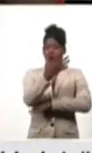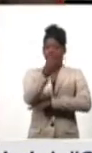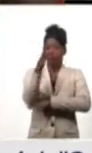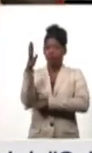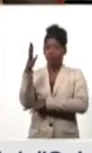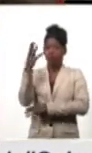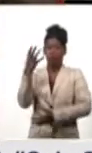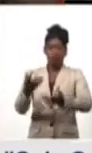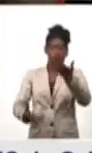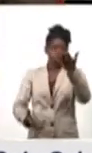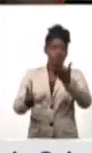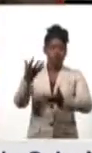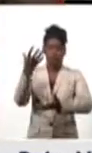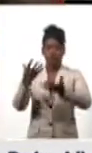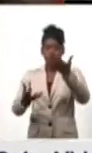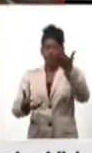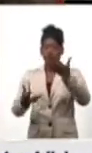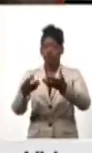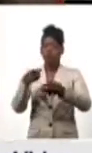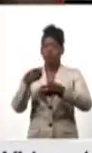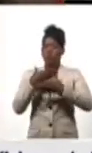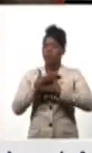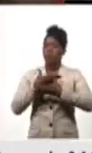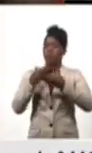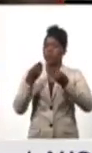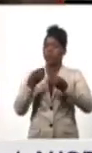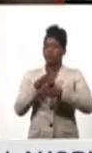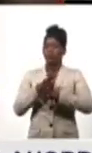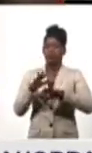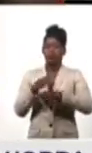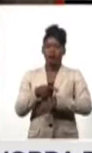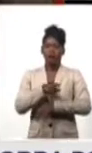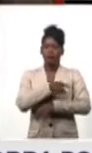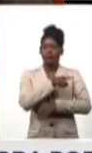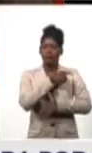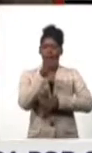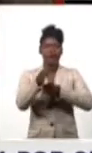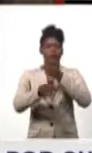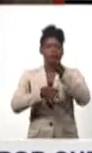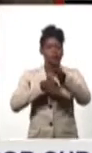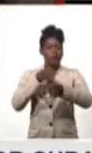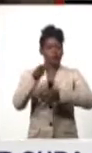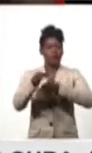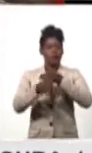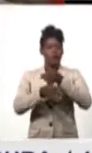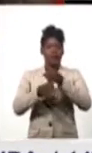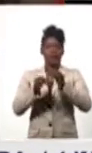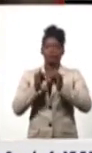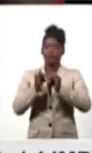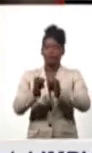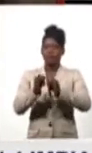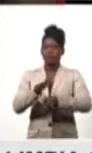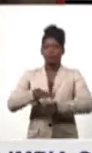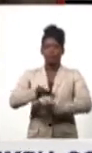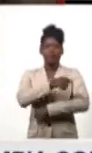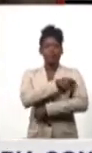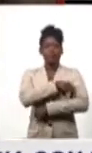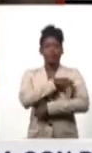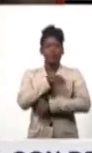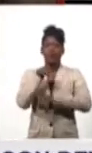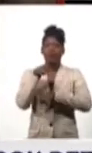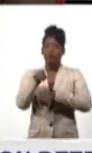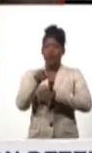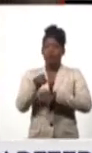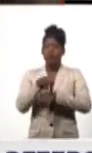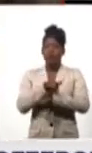eso últimamente, con muchísimos ejemplos que se han expuesto, ¿no?, en los medios de información. Está el tema de la fragmentación de